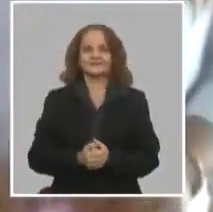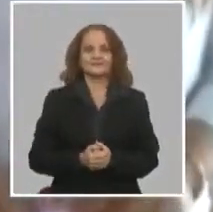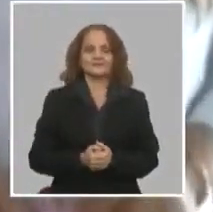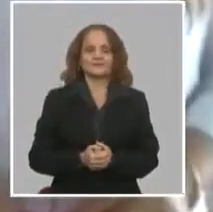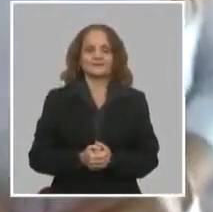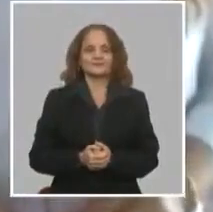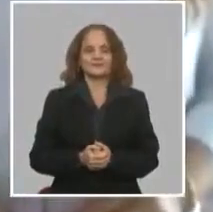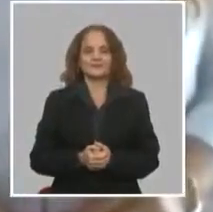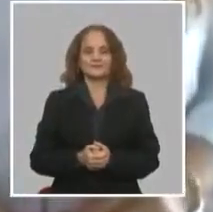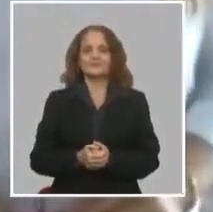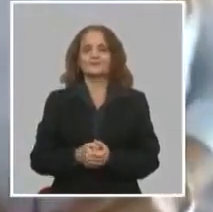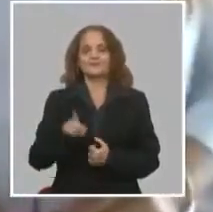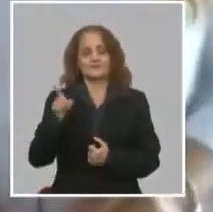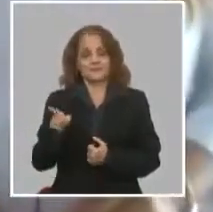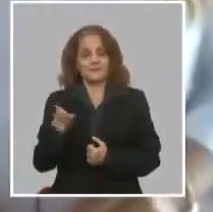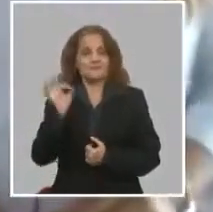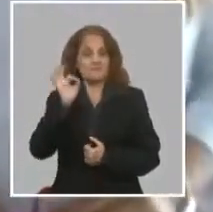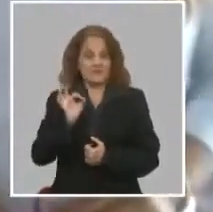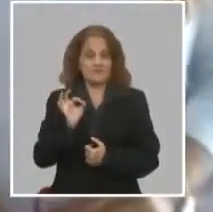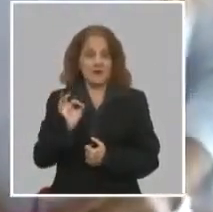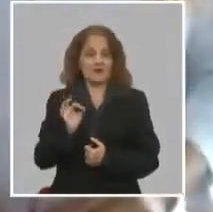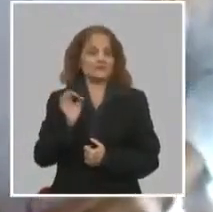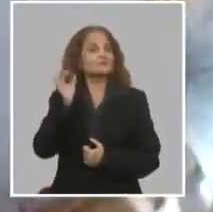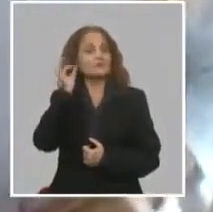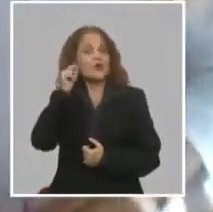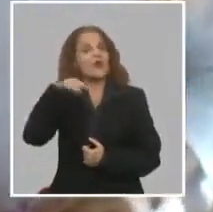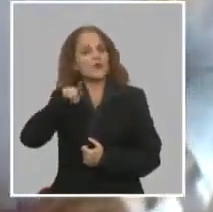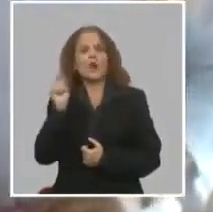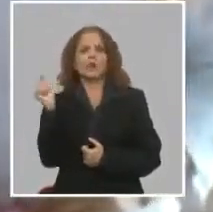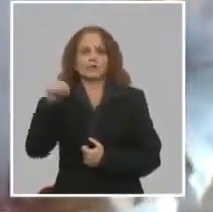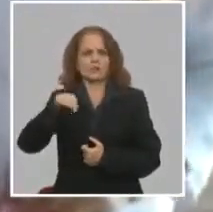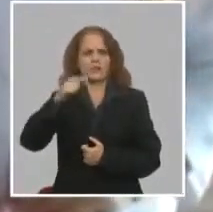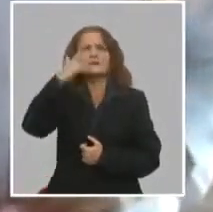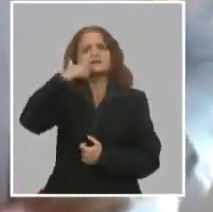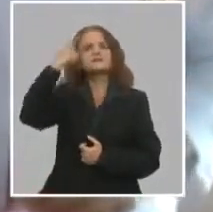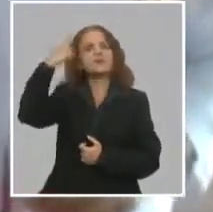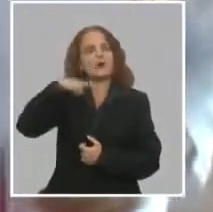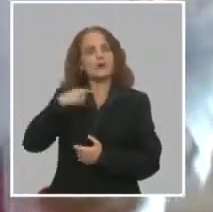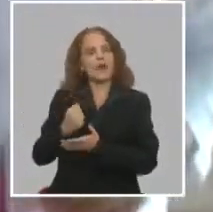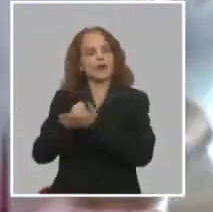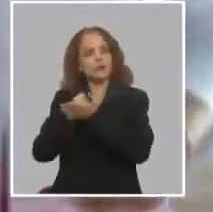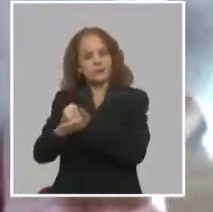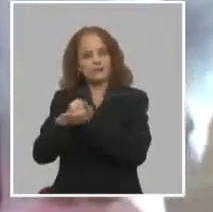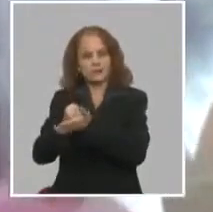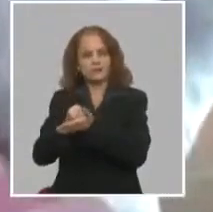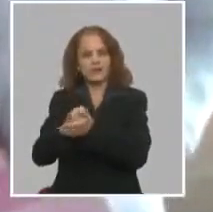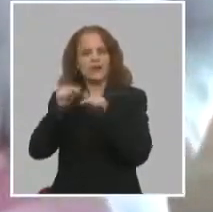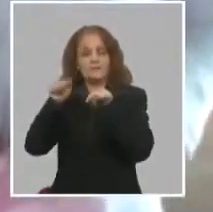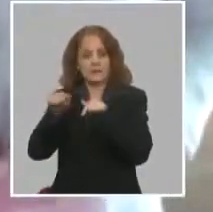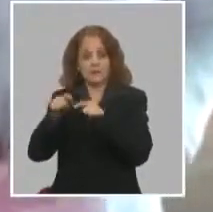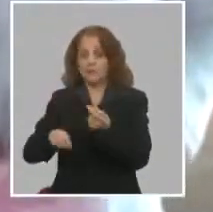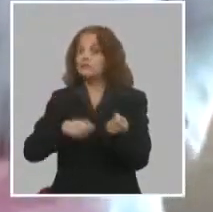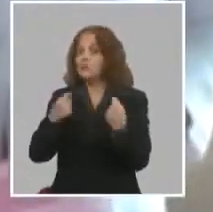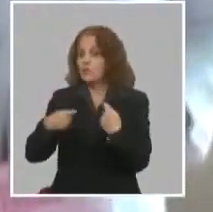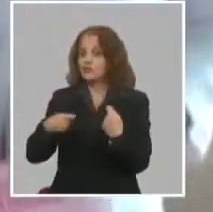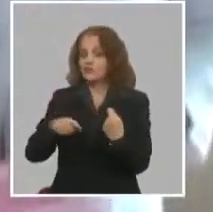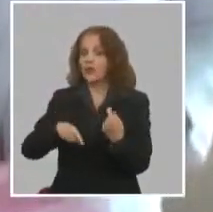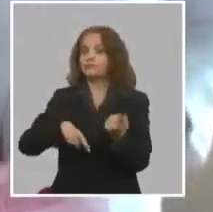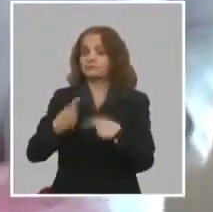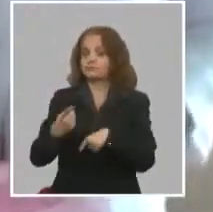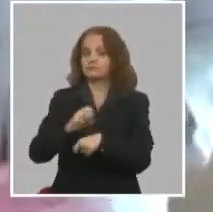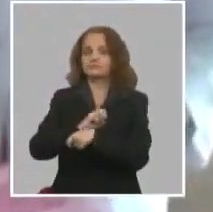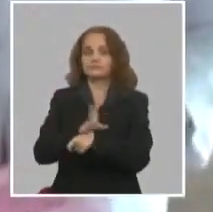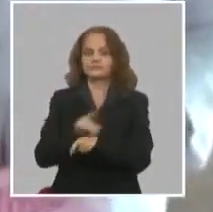de la ética y de la conciencia fidelista se encuentra también aquí en Ciego de Ávila para aportar solidariamente a combatir la actual